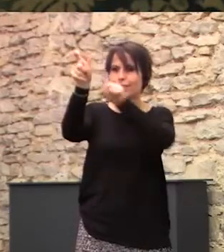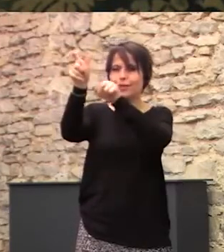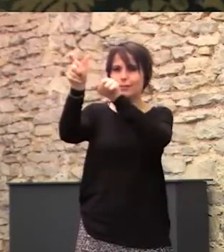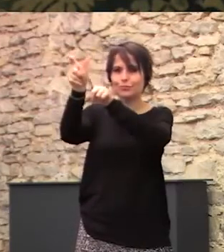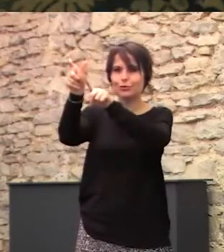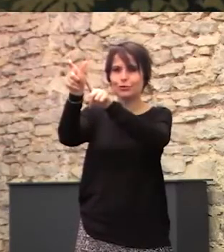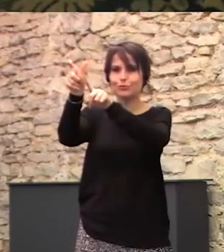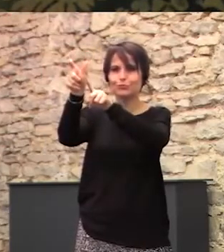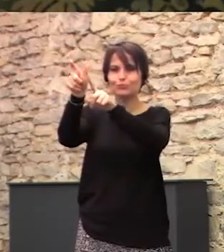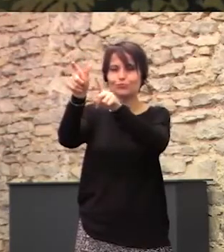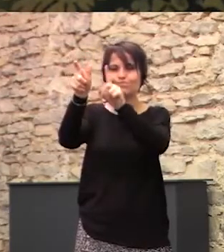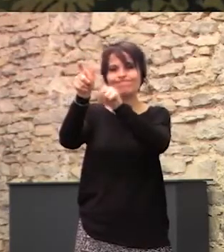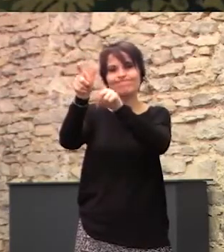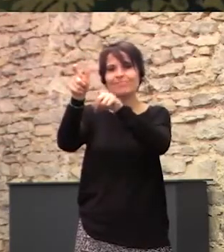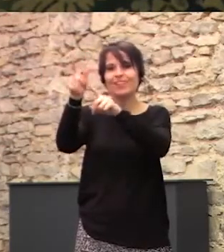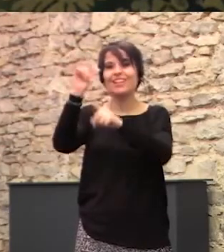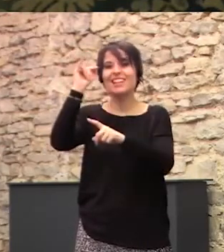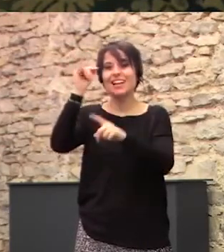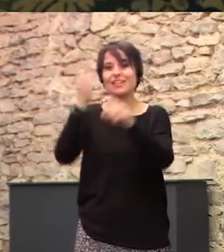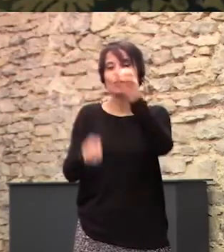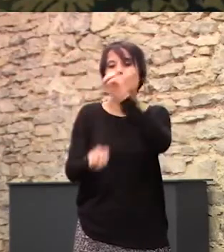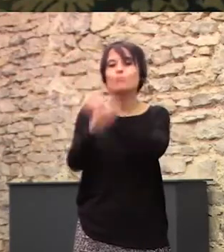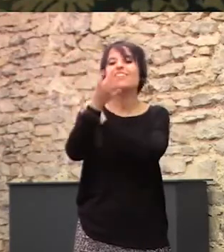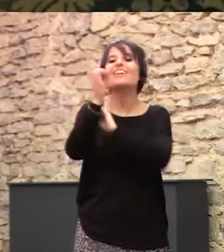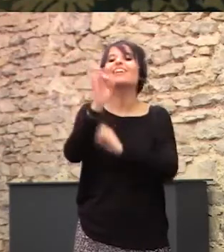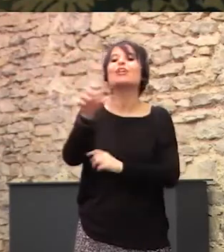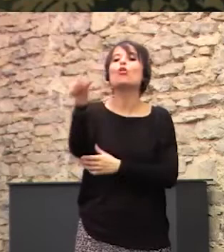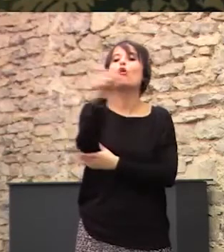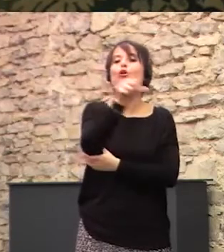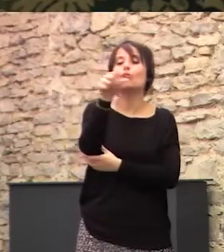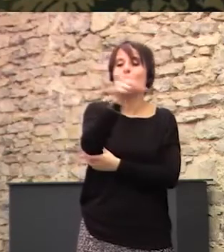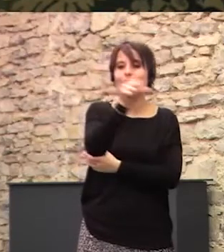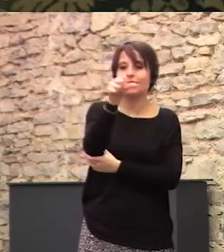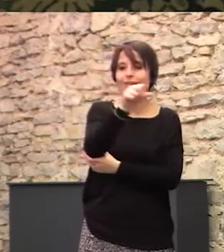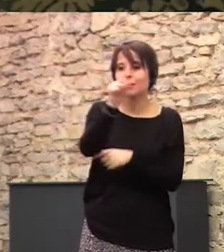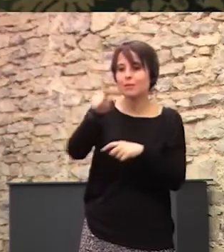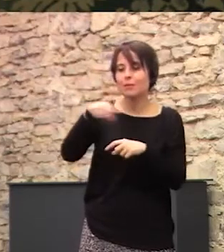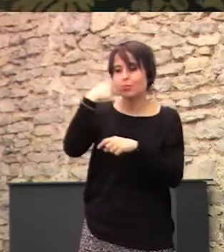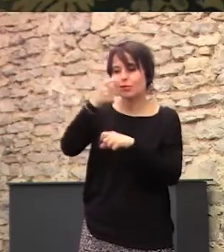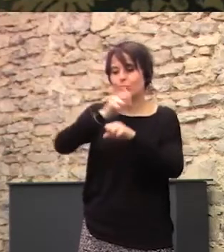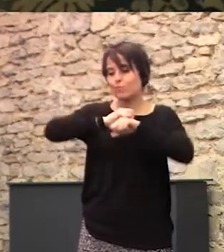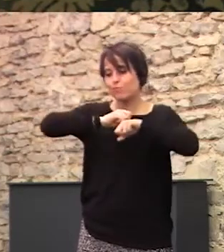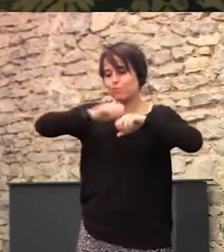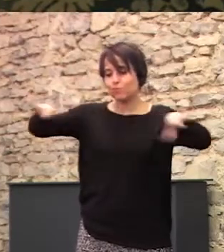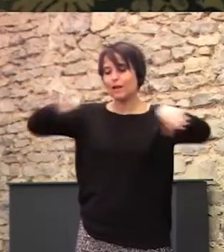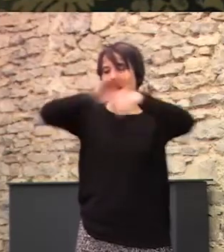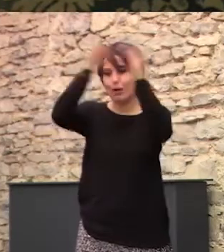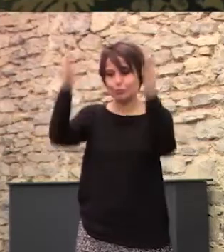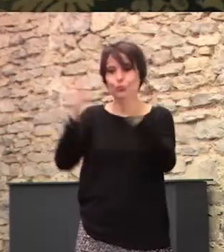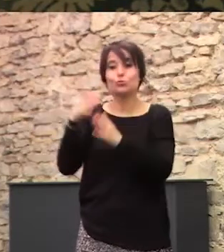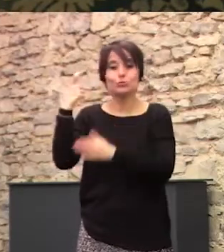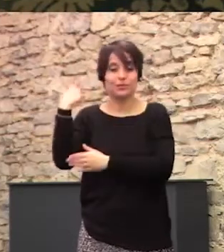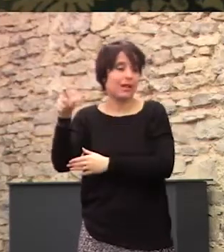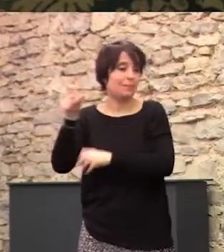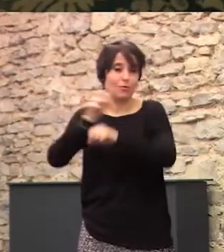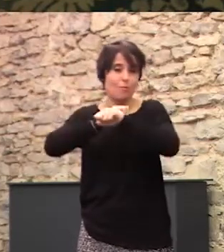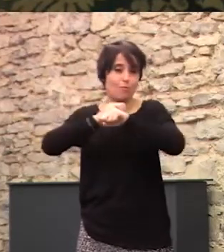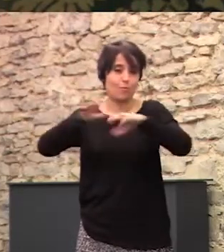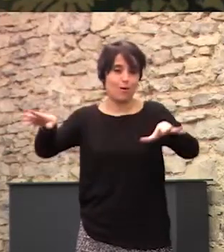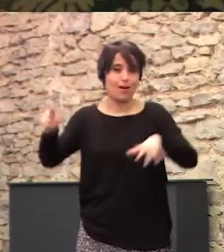creado en Occidente, en realidad, pero que luego ha salpicado también al mundo islámico,